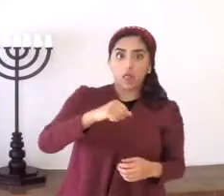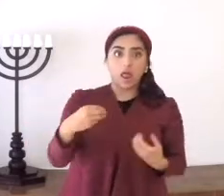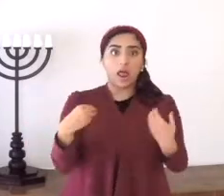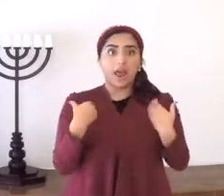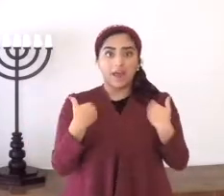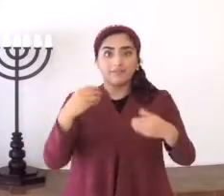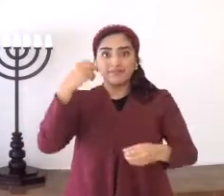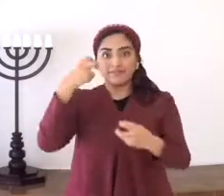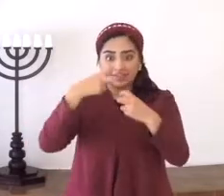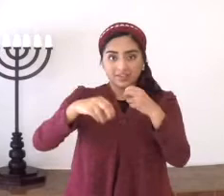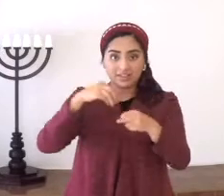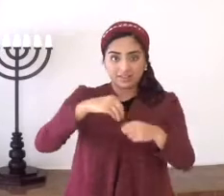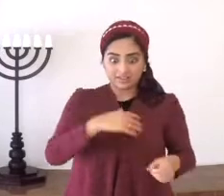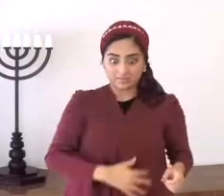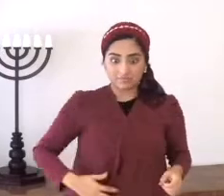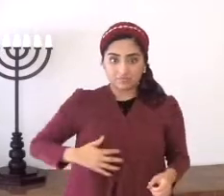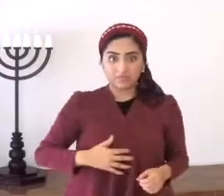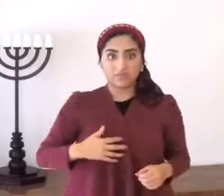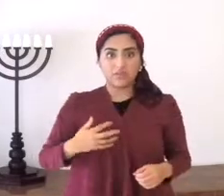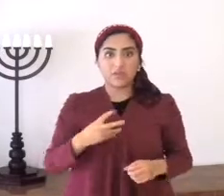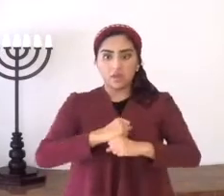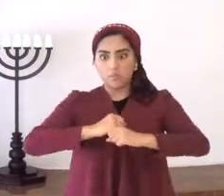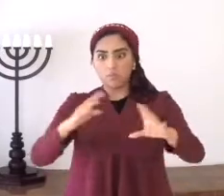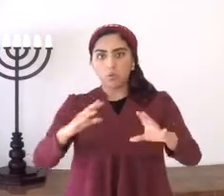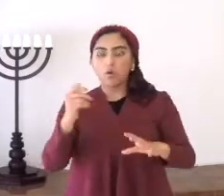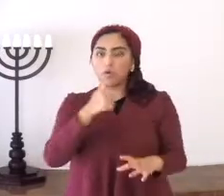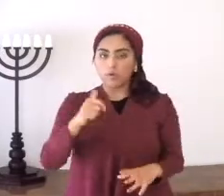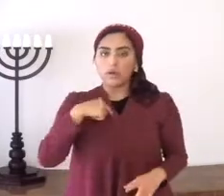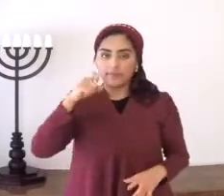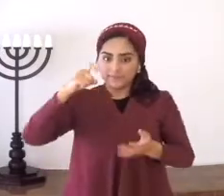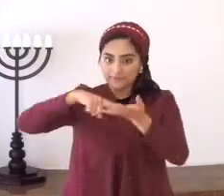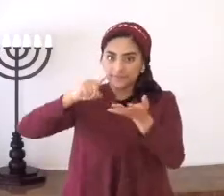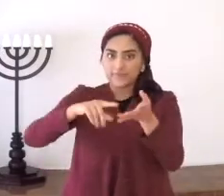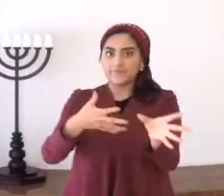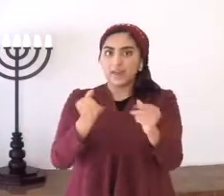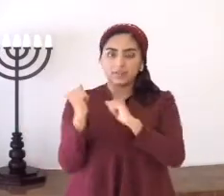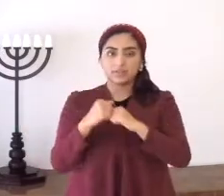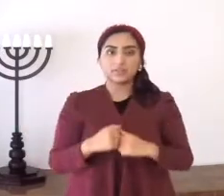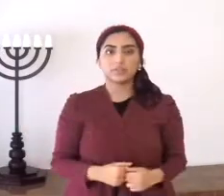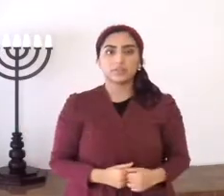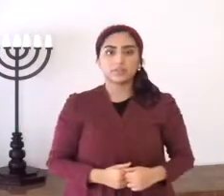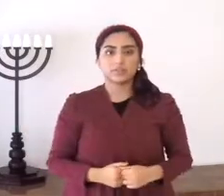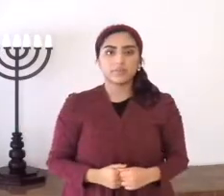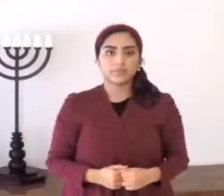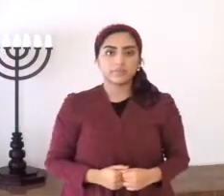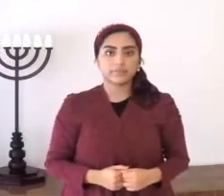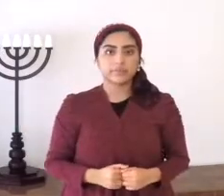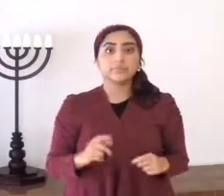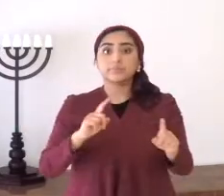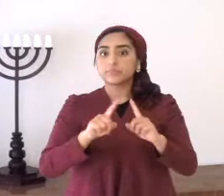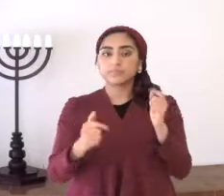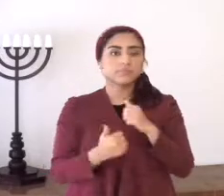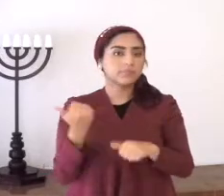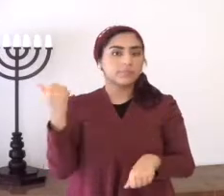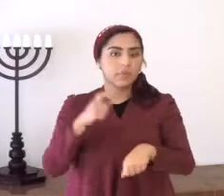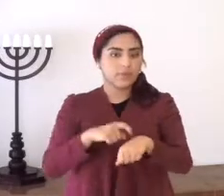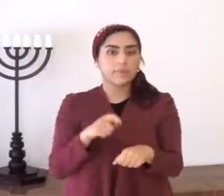fue un tomador de alcohol y tiene varices esofágicas y se le reventaron. Entonces tengo que hacer el diagnóstico